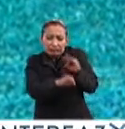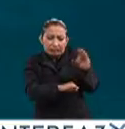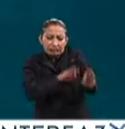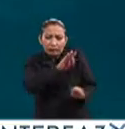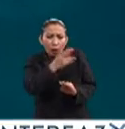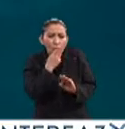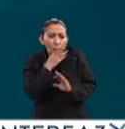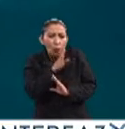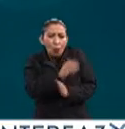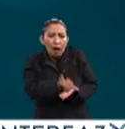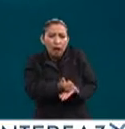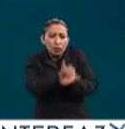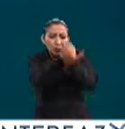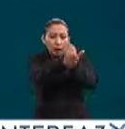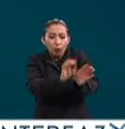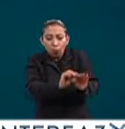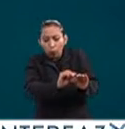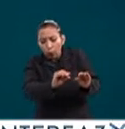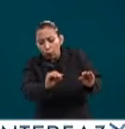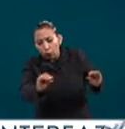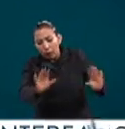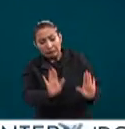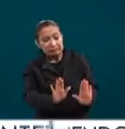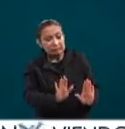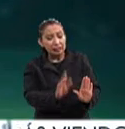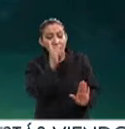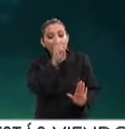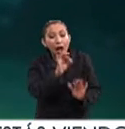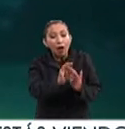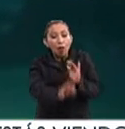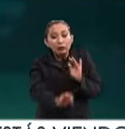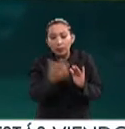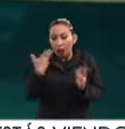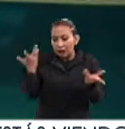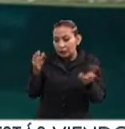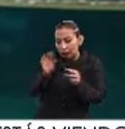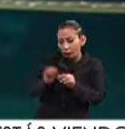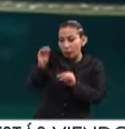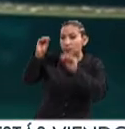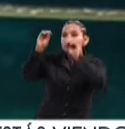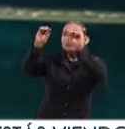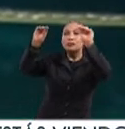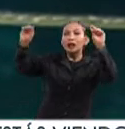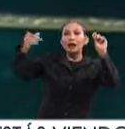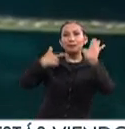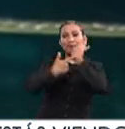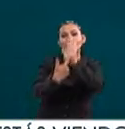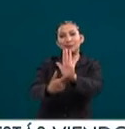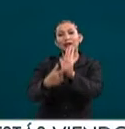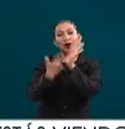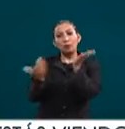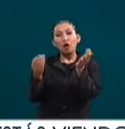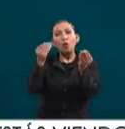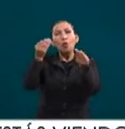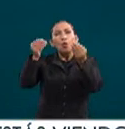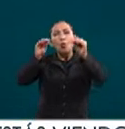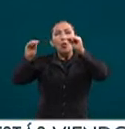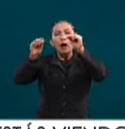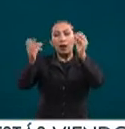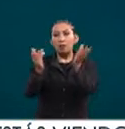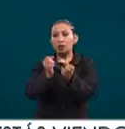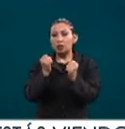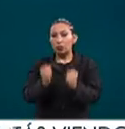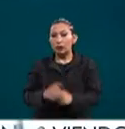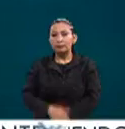tratamientos de conservación y estabilización estructural para finalmente realizar su montaje, el cual permitirá su manipulación de